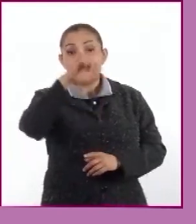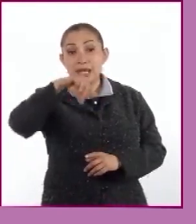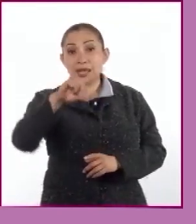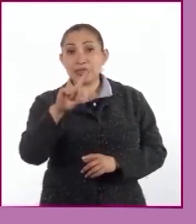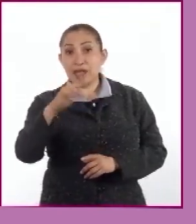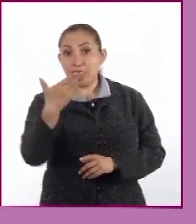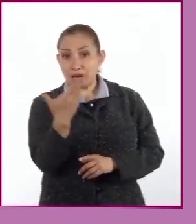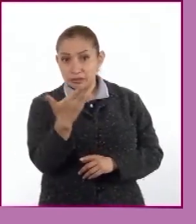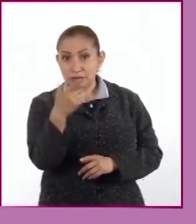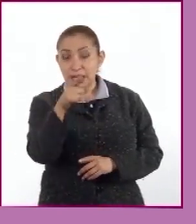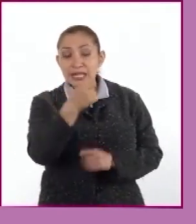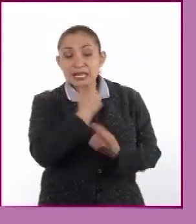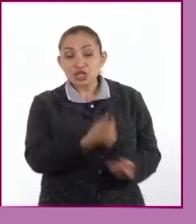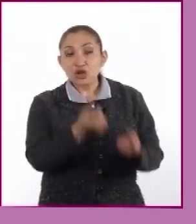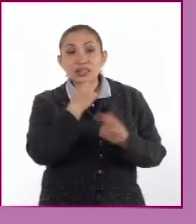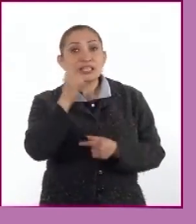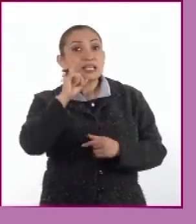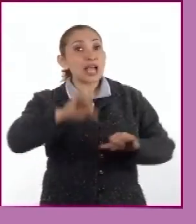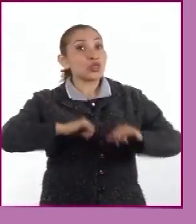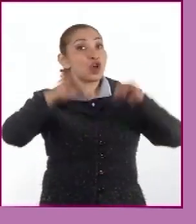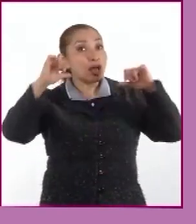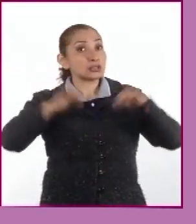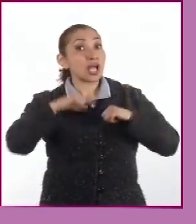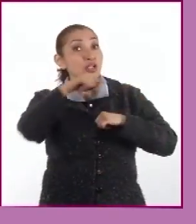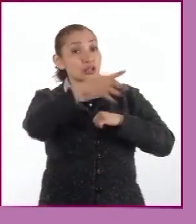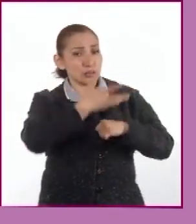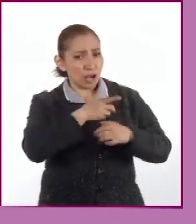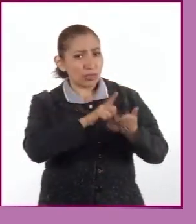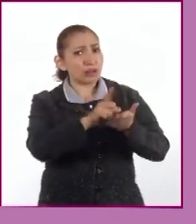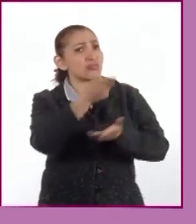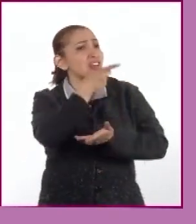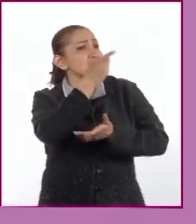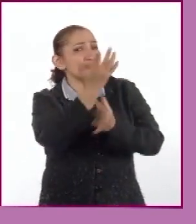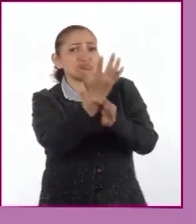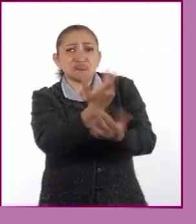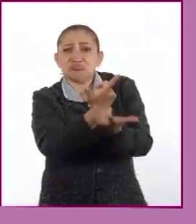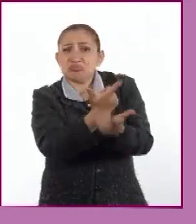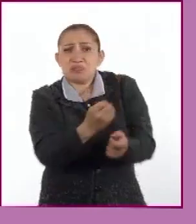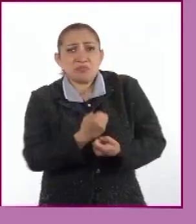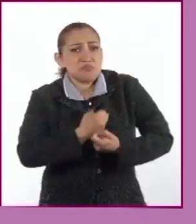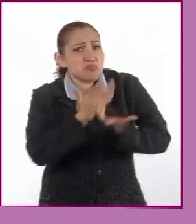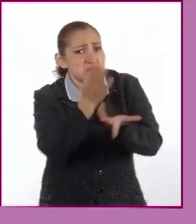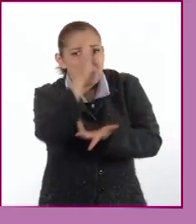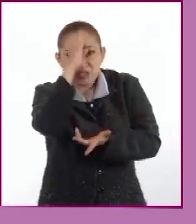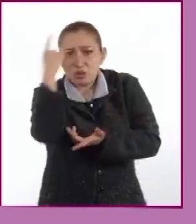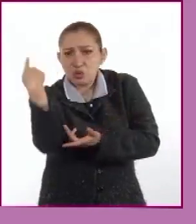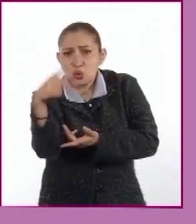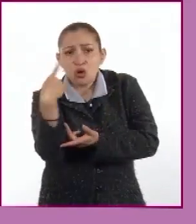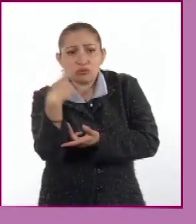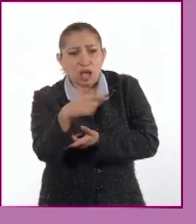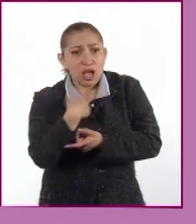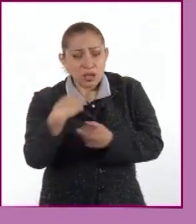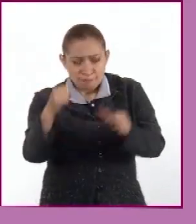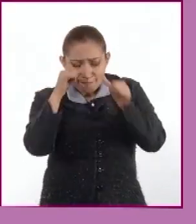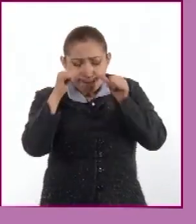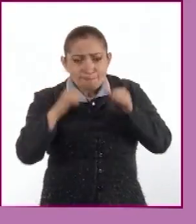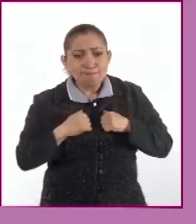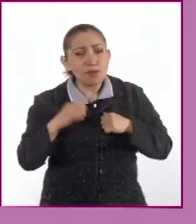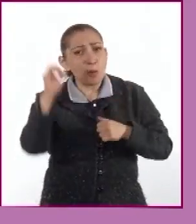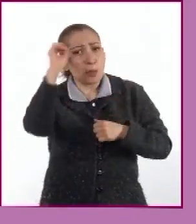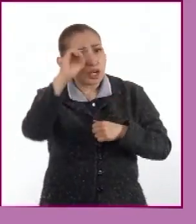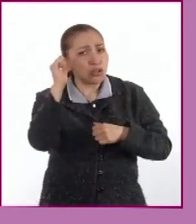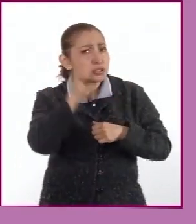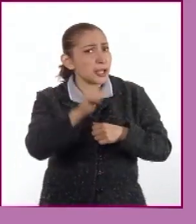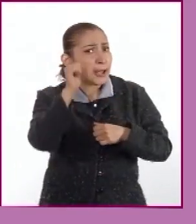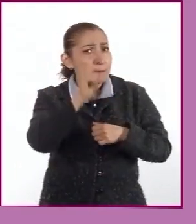Derechos Humanos, niñas, niños y adolescentes tienen derecho a expresar su opinión, a decir lo que piensan y a que se tomen en cuenta sus opiniones en todos